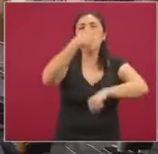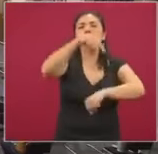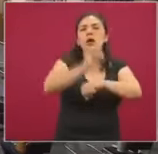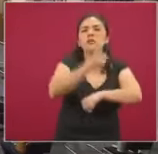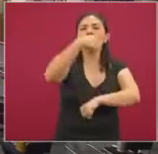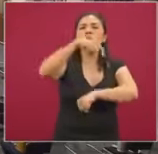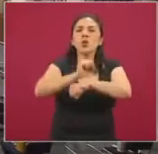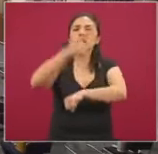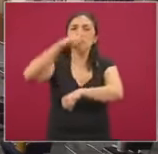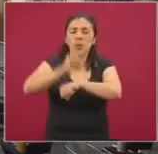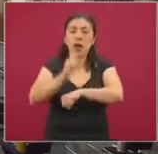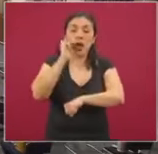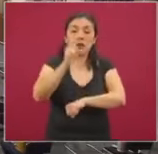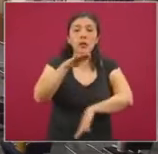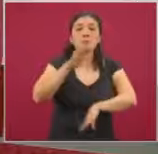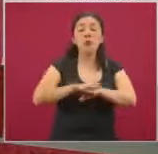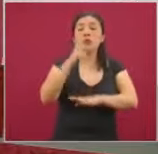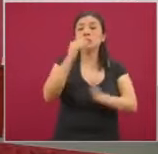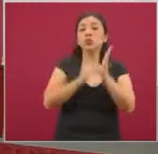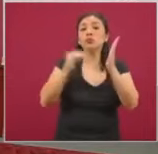epidemiológica estas más de